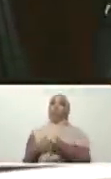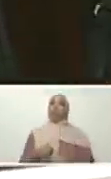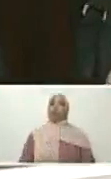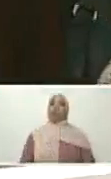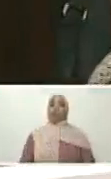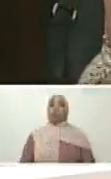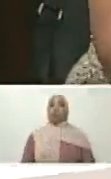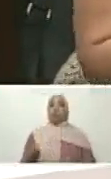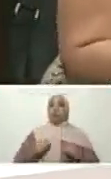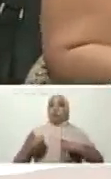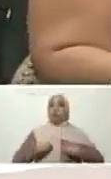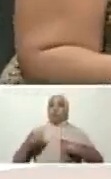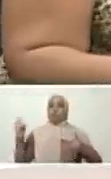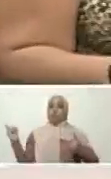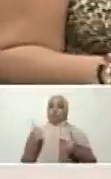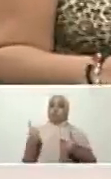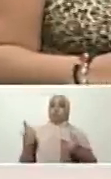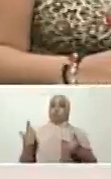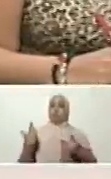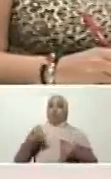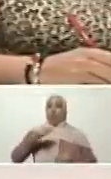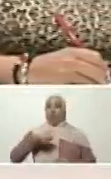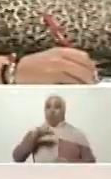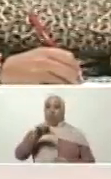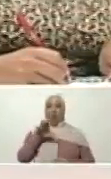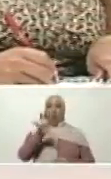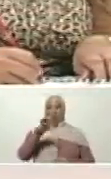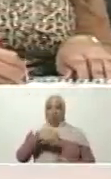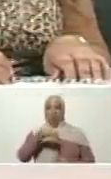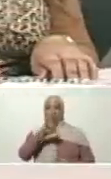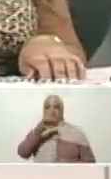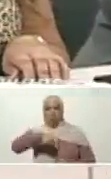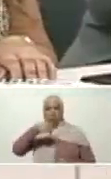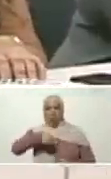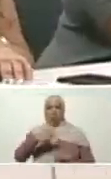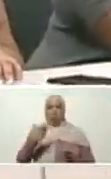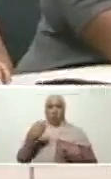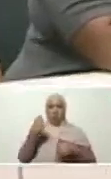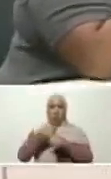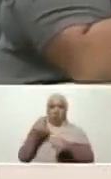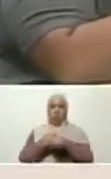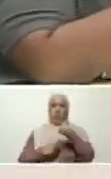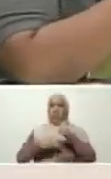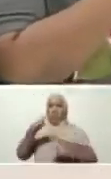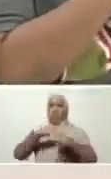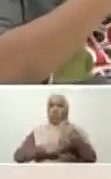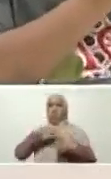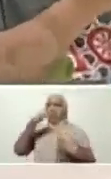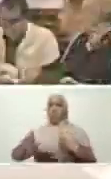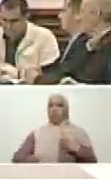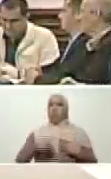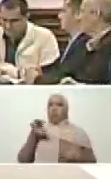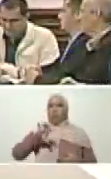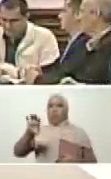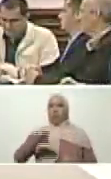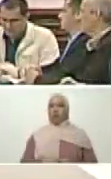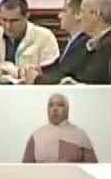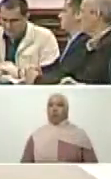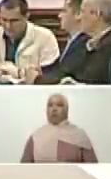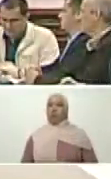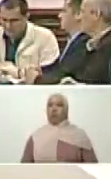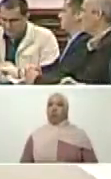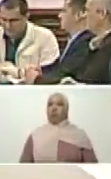qué vivimos? ¿Para qué existimos? Si no es para construir el proyecto de país. ¿Y